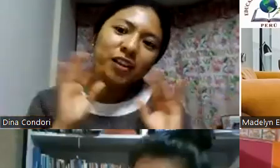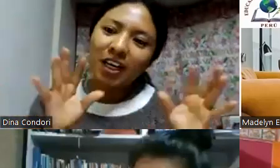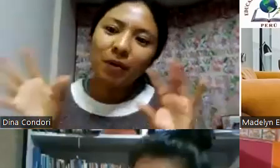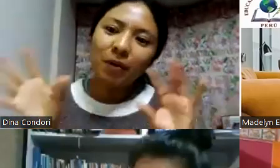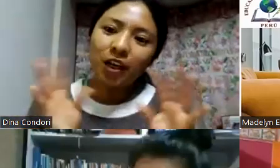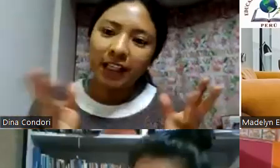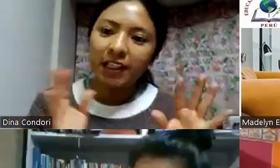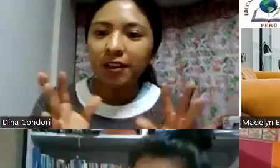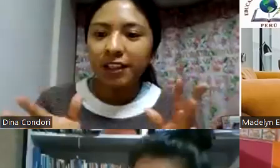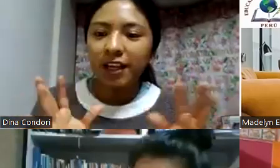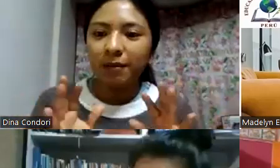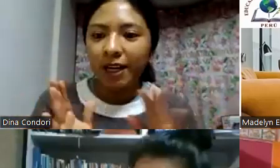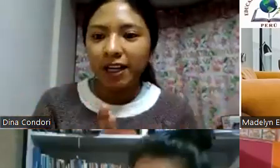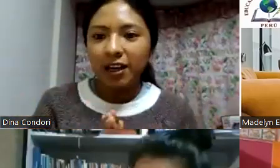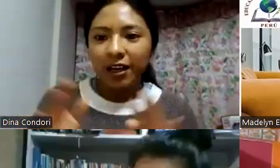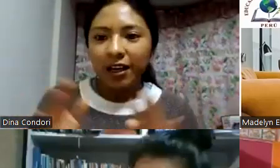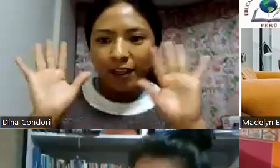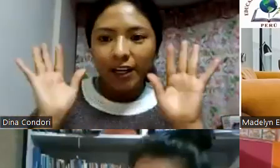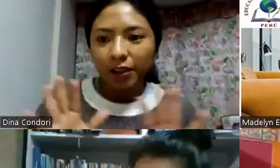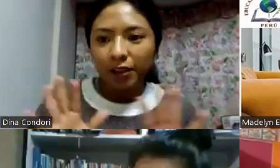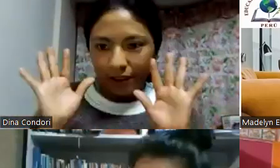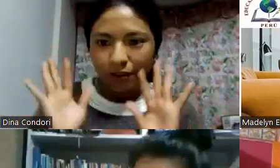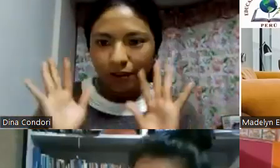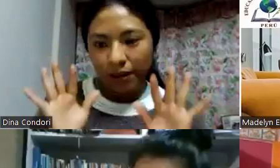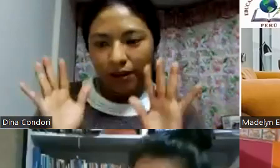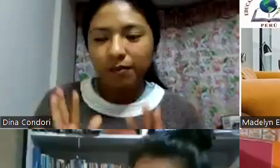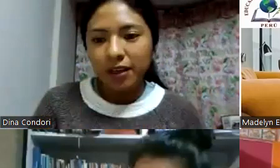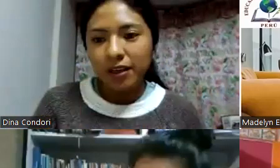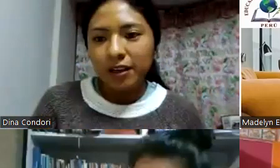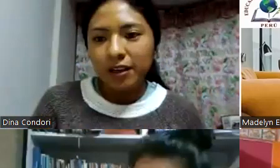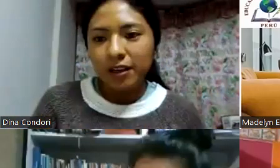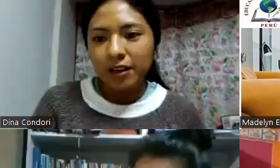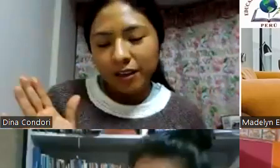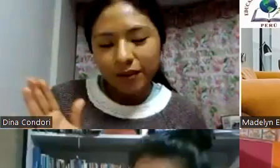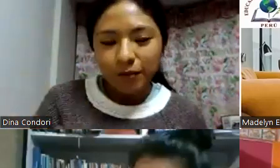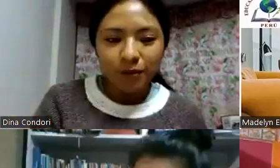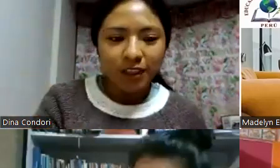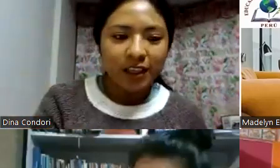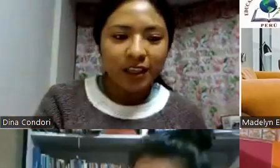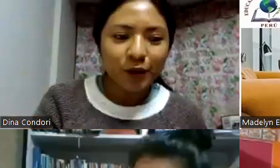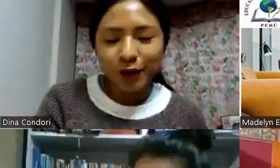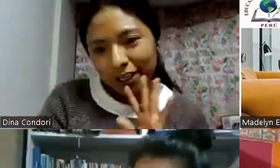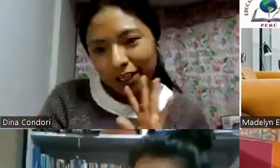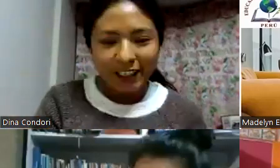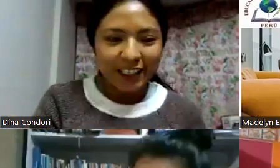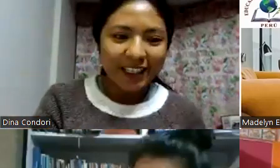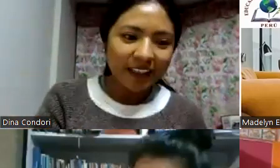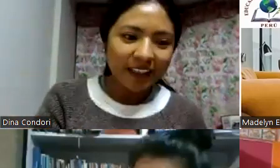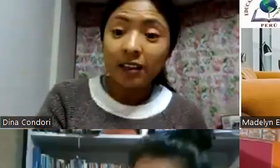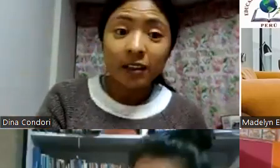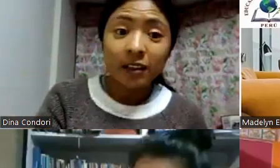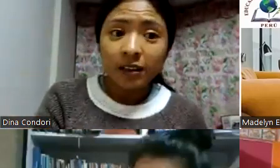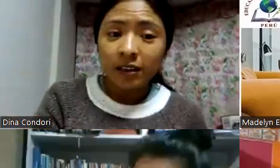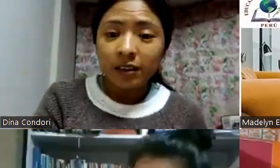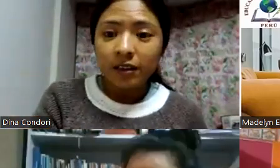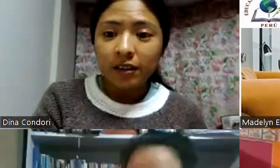me llama mucho la atención de este debate, aparte de los gestos que también vi. Discúlpeme. A ver, ¿puedes repetirle,